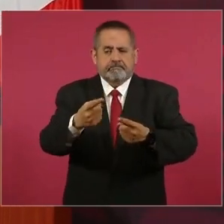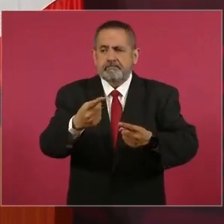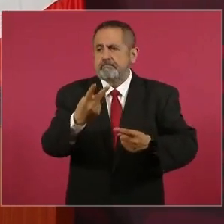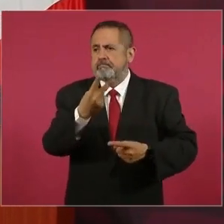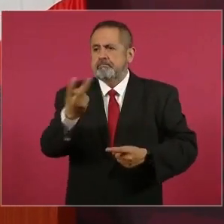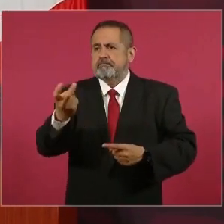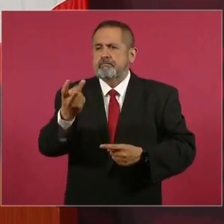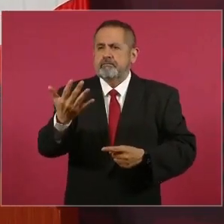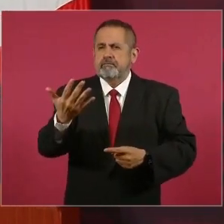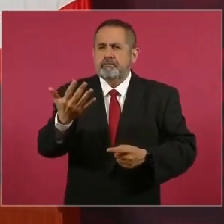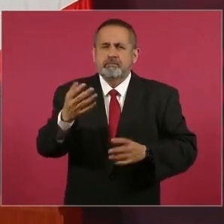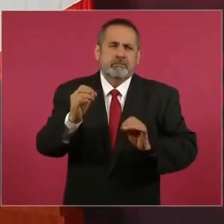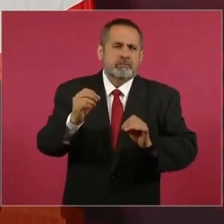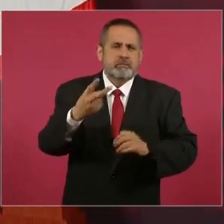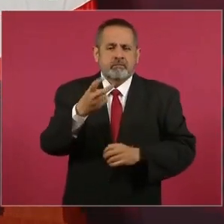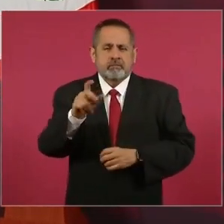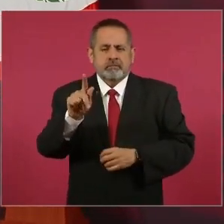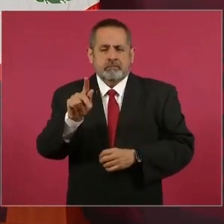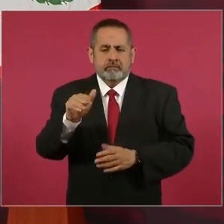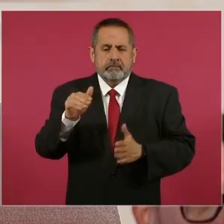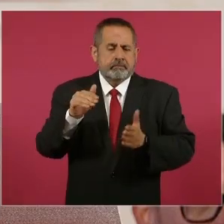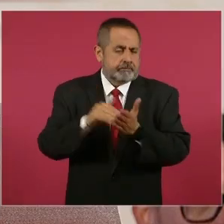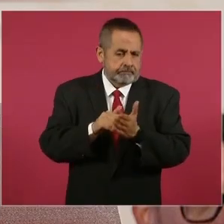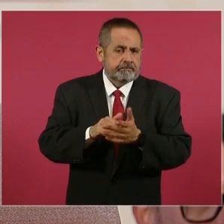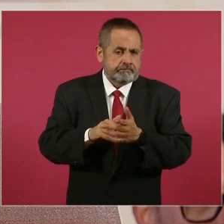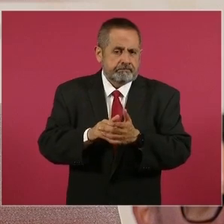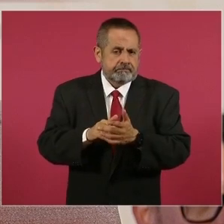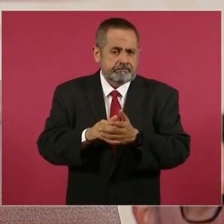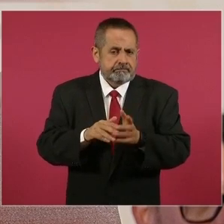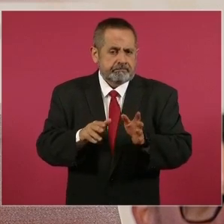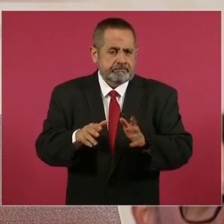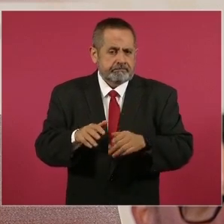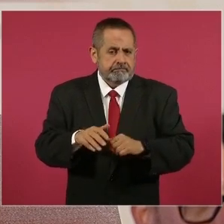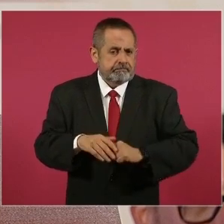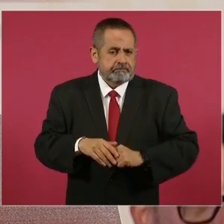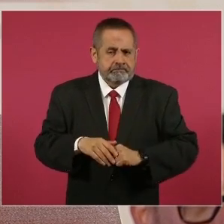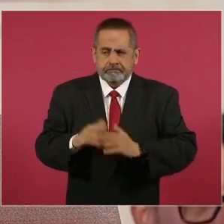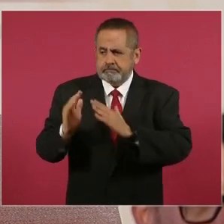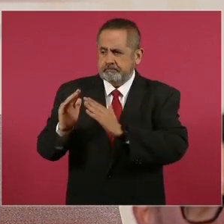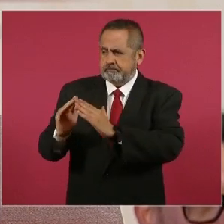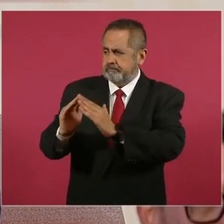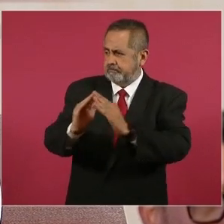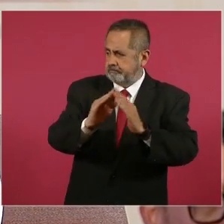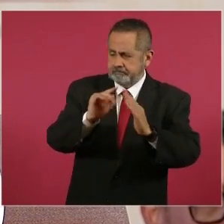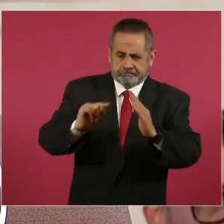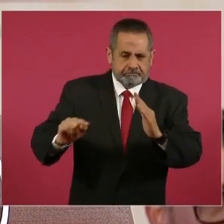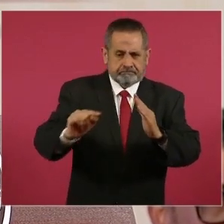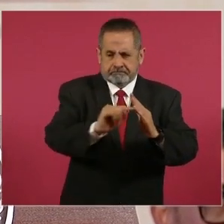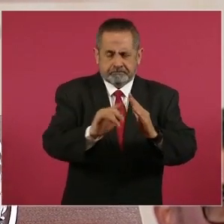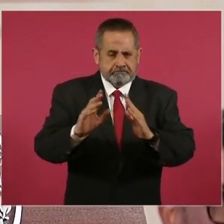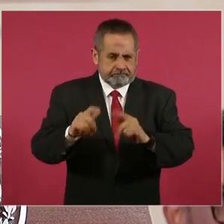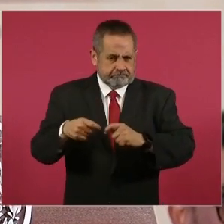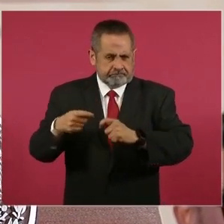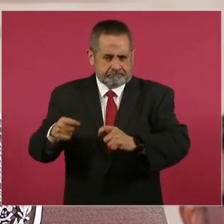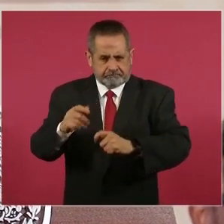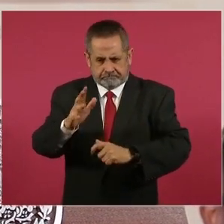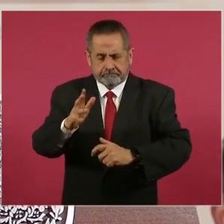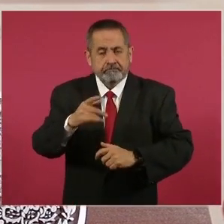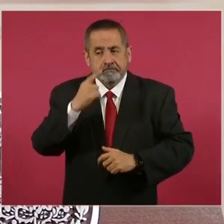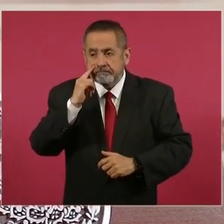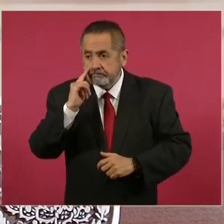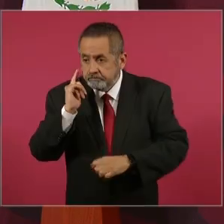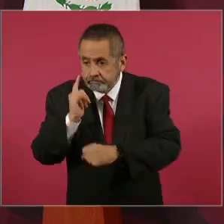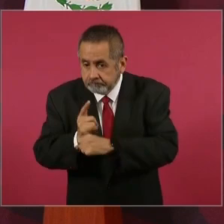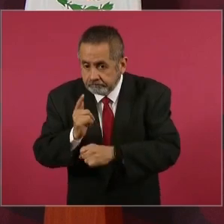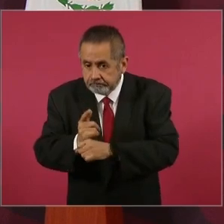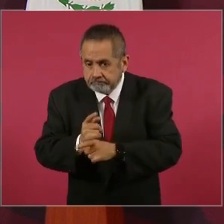250 270,000 eh viviendas afectadas y nos